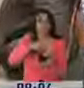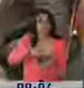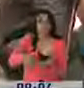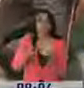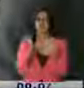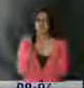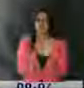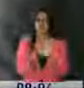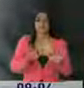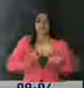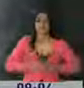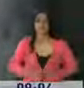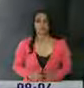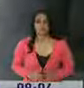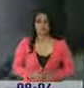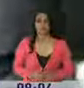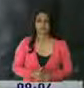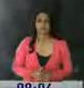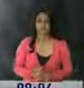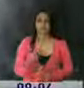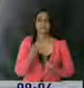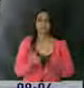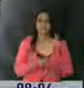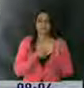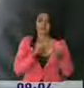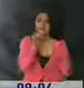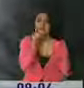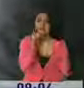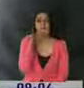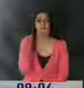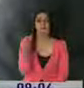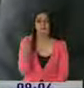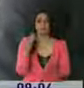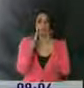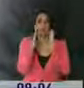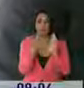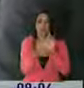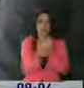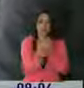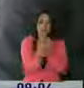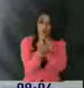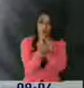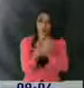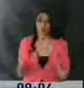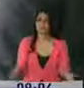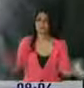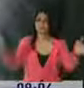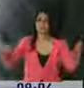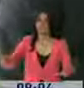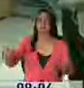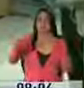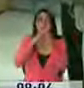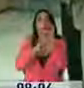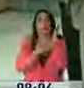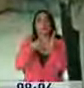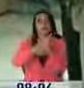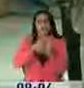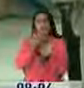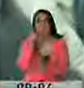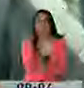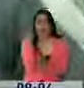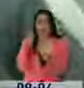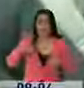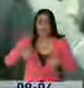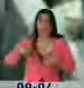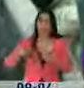los mismos. Acá lo que hemos hecho es mejorar las capacidades de atención, pues de acuerdo a la infraestructura que dispone el Registro Civil. Se prevé que en la ciudad de